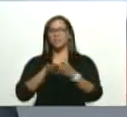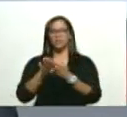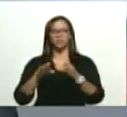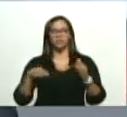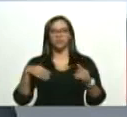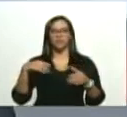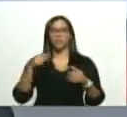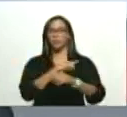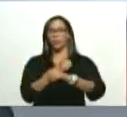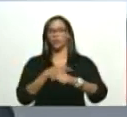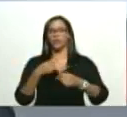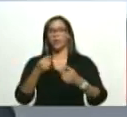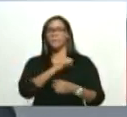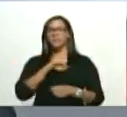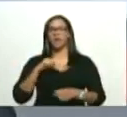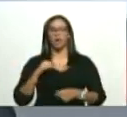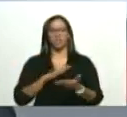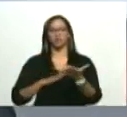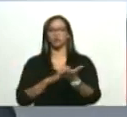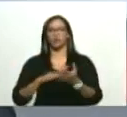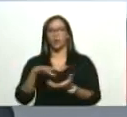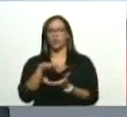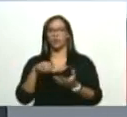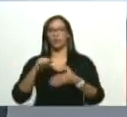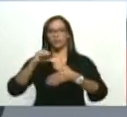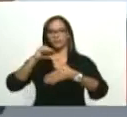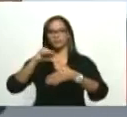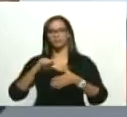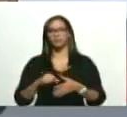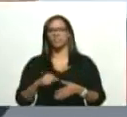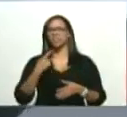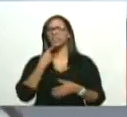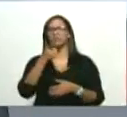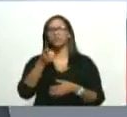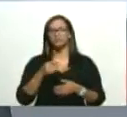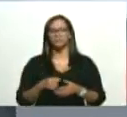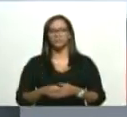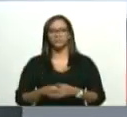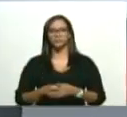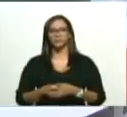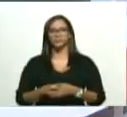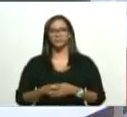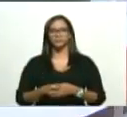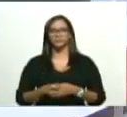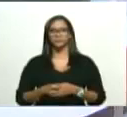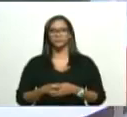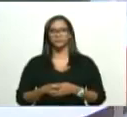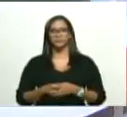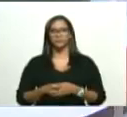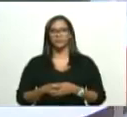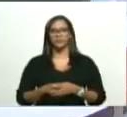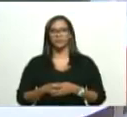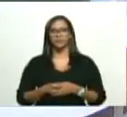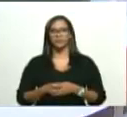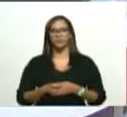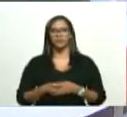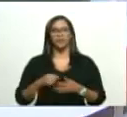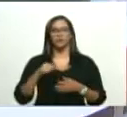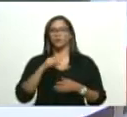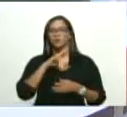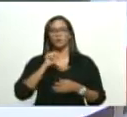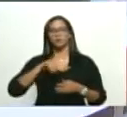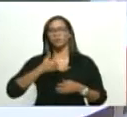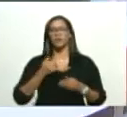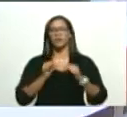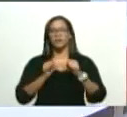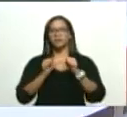poder privado es la solución a los problemas en América Latina? ¿Qué le dirías tú? no es lo que yo les diría, es el tipo de diálogo que tenemos que